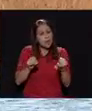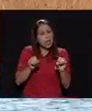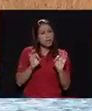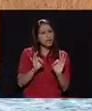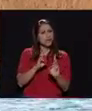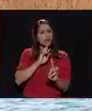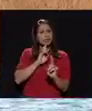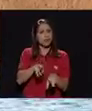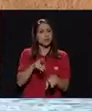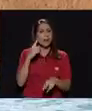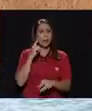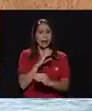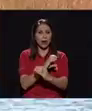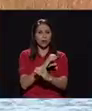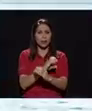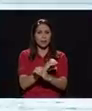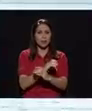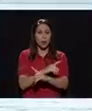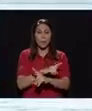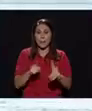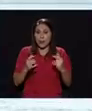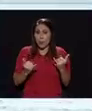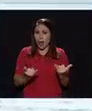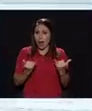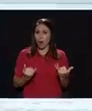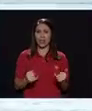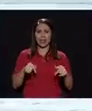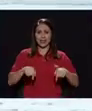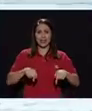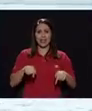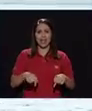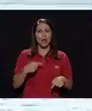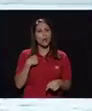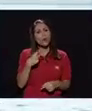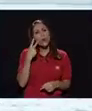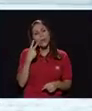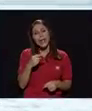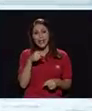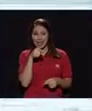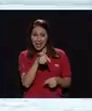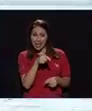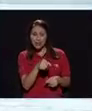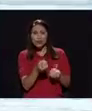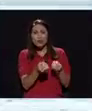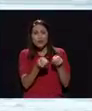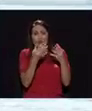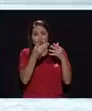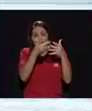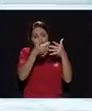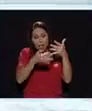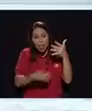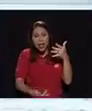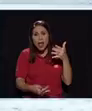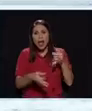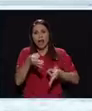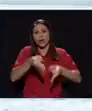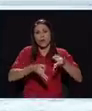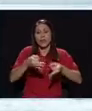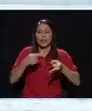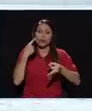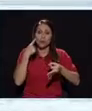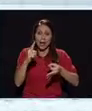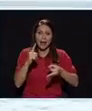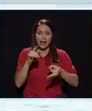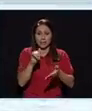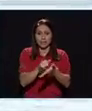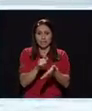única para la conservación. Hoy en día creo que uno ve que es uno de los argumentos entre muchos que se pueden usar para